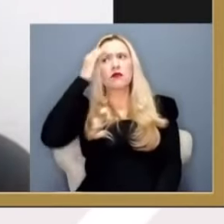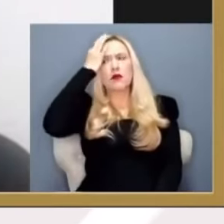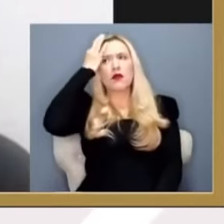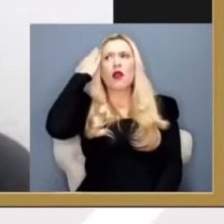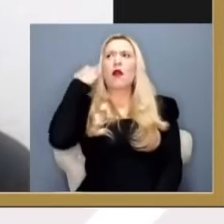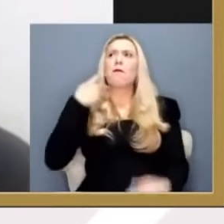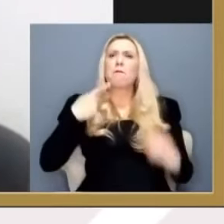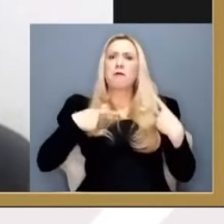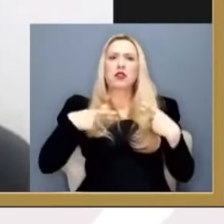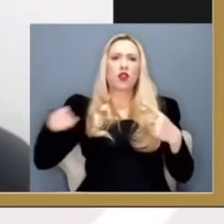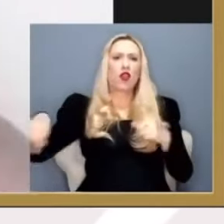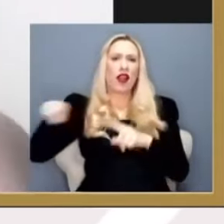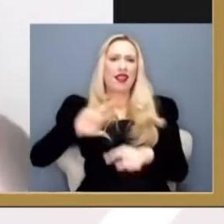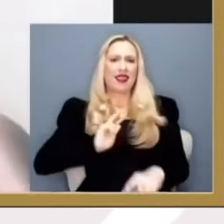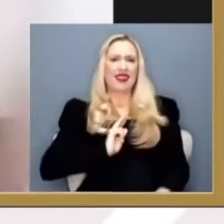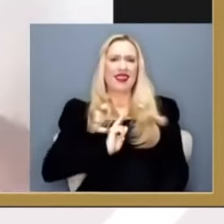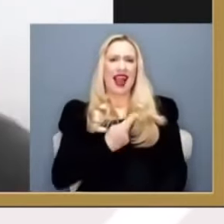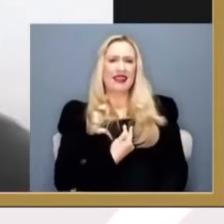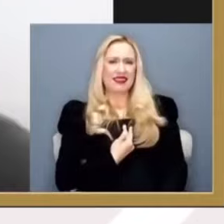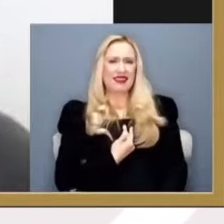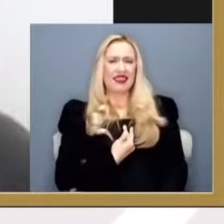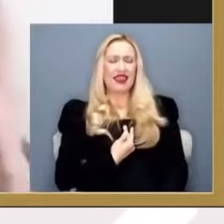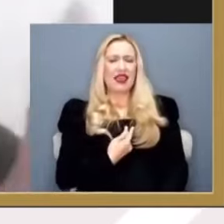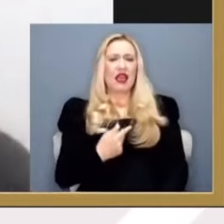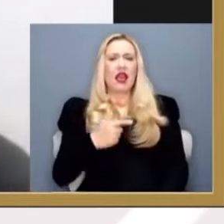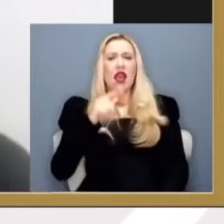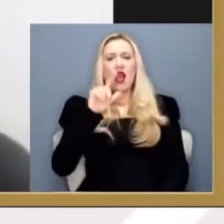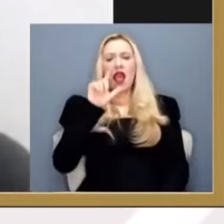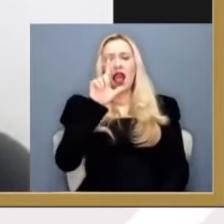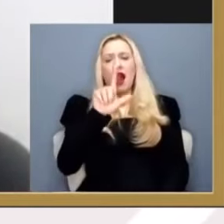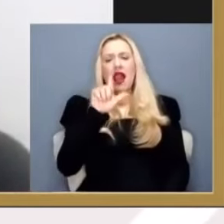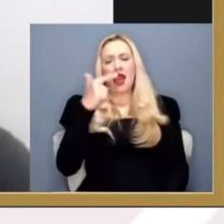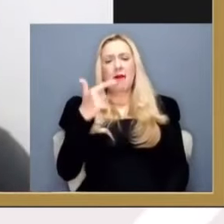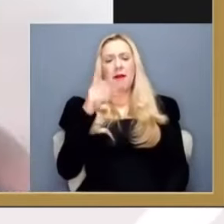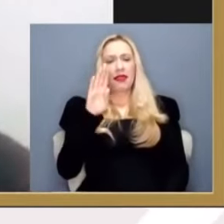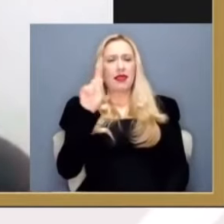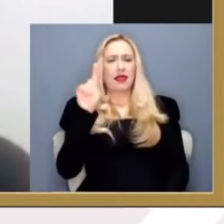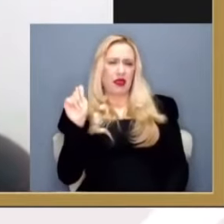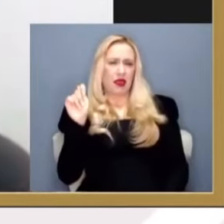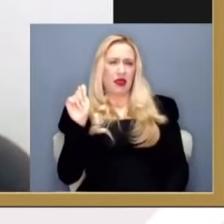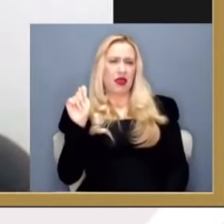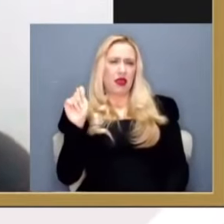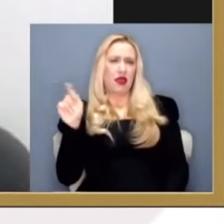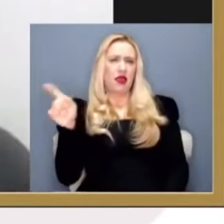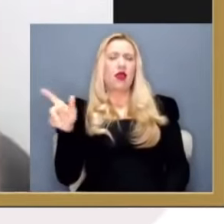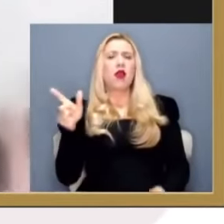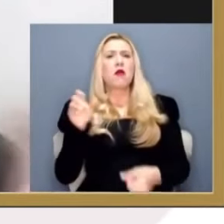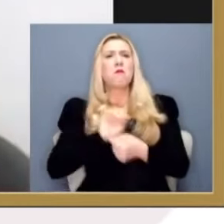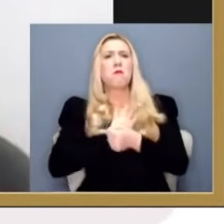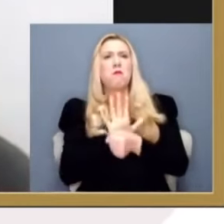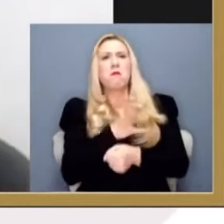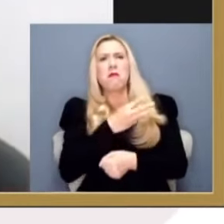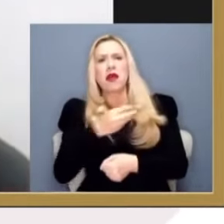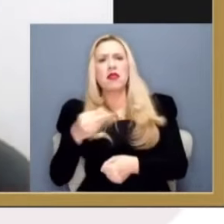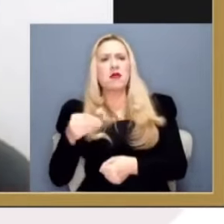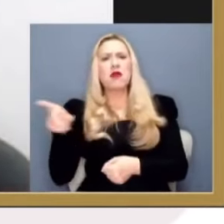trans. Las personas LGBT, a pesar de una pandemia, no van a dejar de salir del closet.